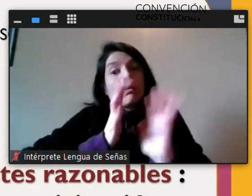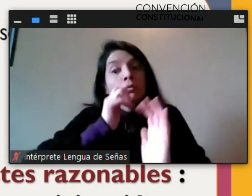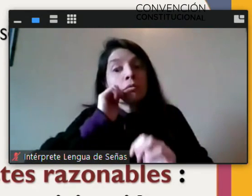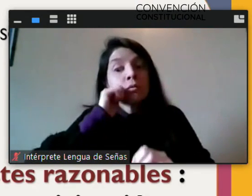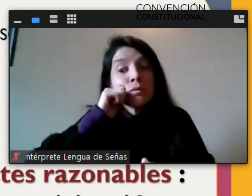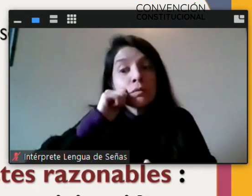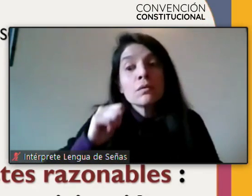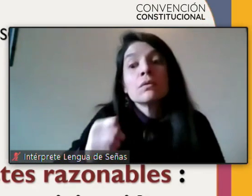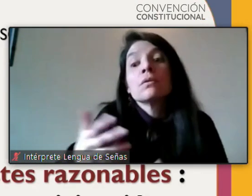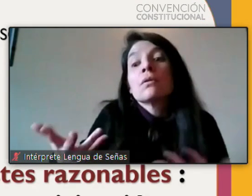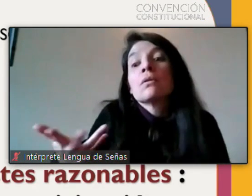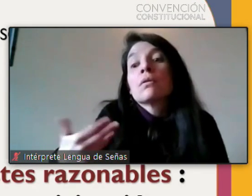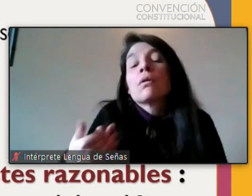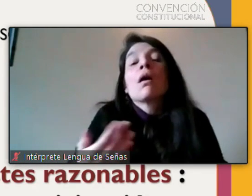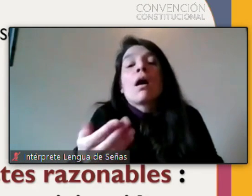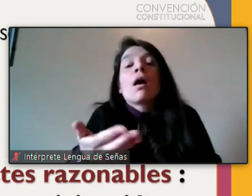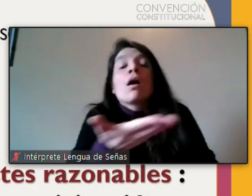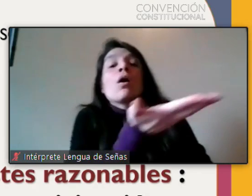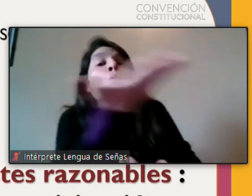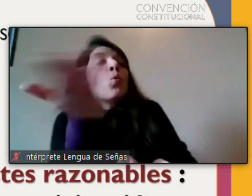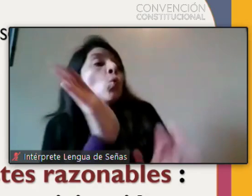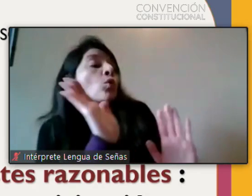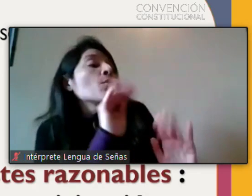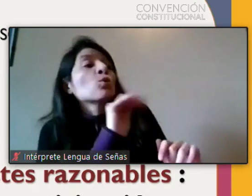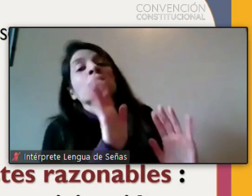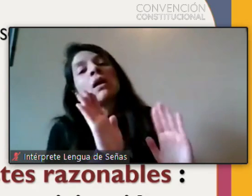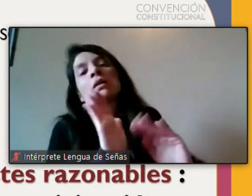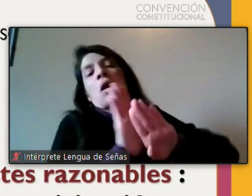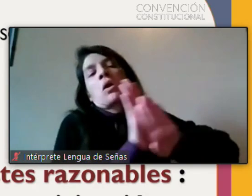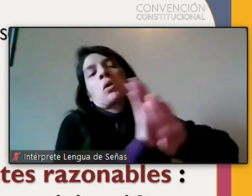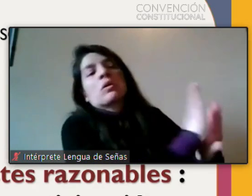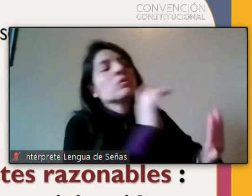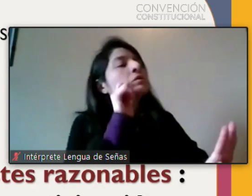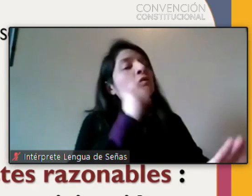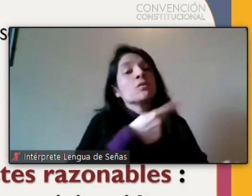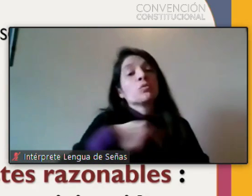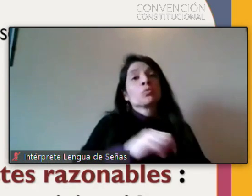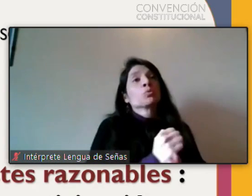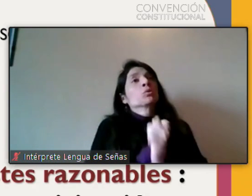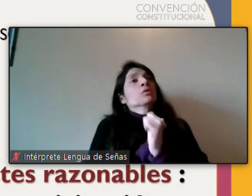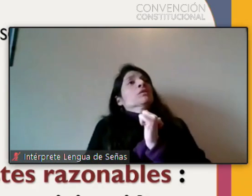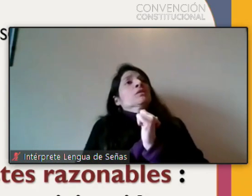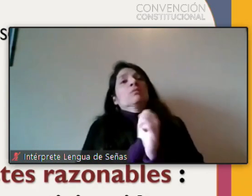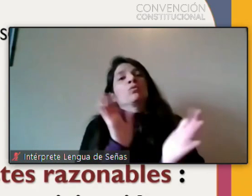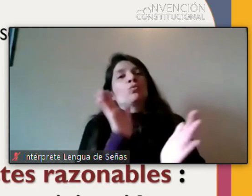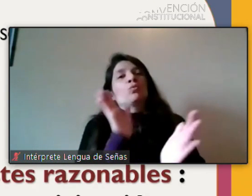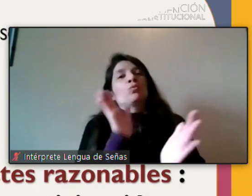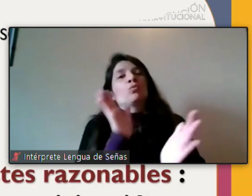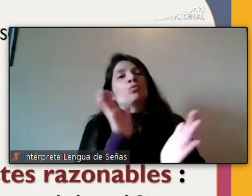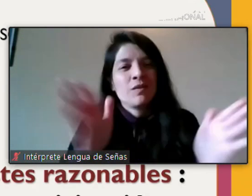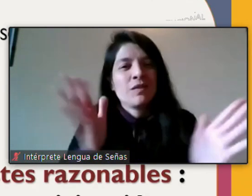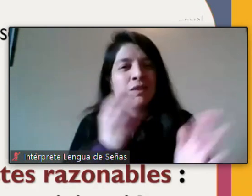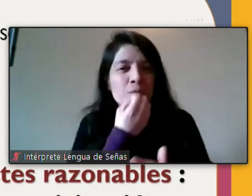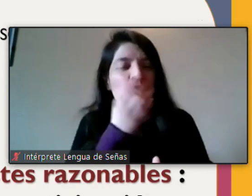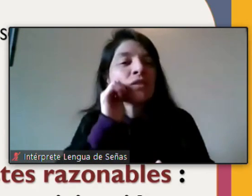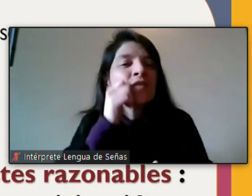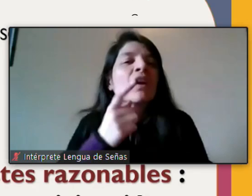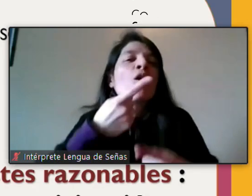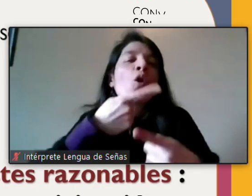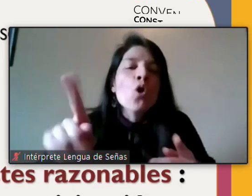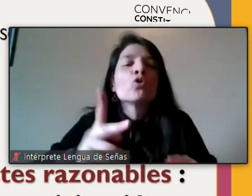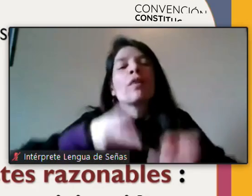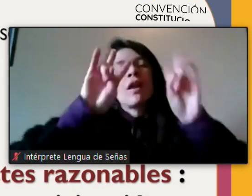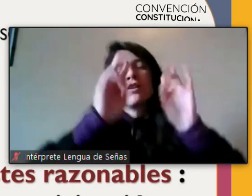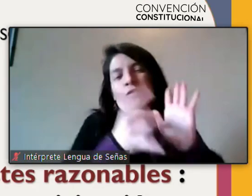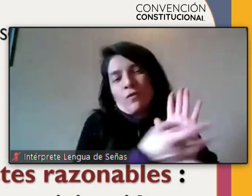¿cierto?, quedamos amarrados y no se está respetando nuestra libertad de expresión. Es otro derecho que está siendo vulnerado.